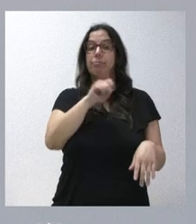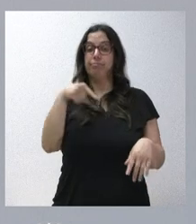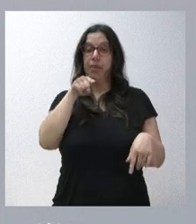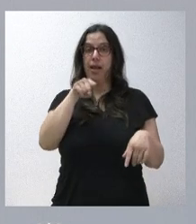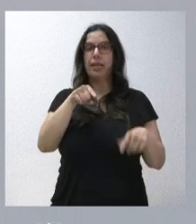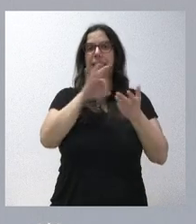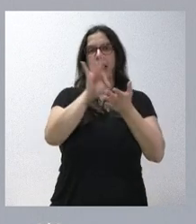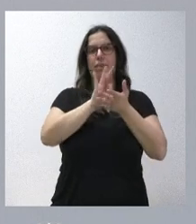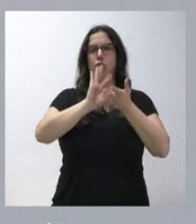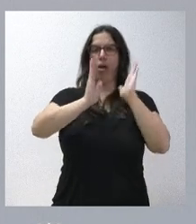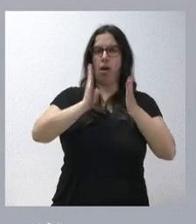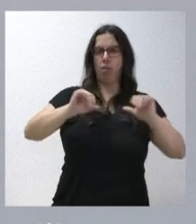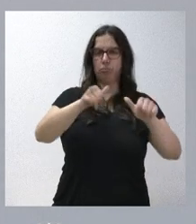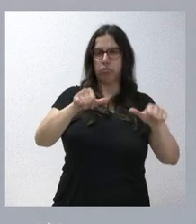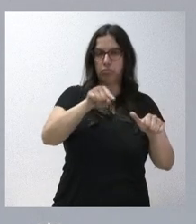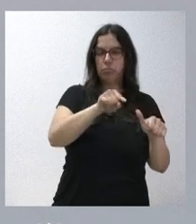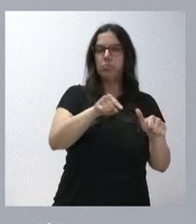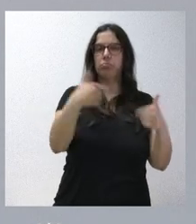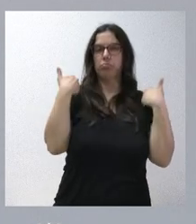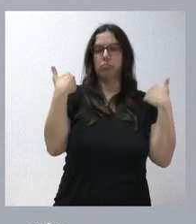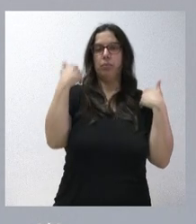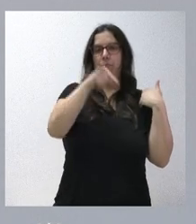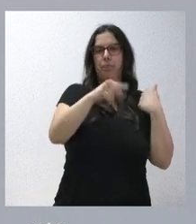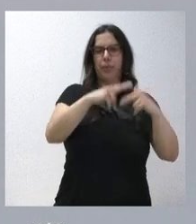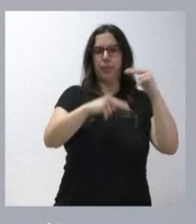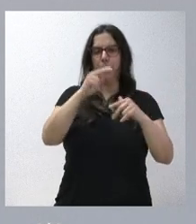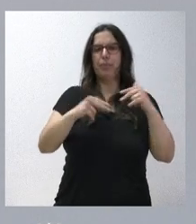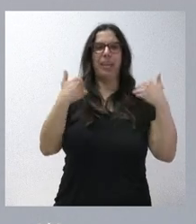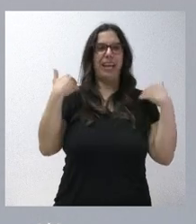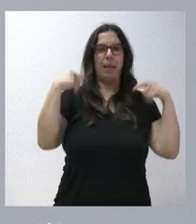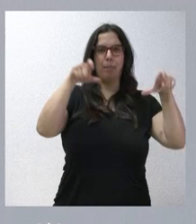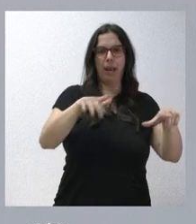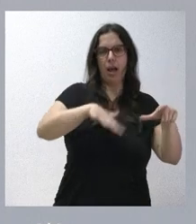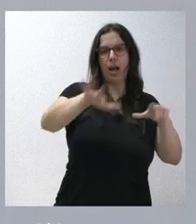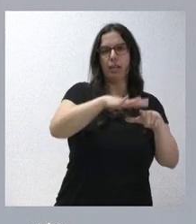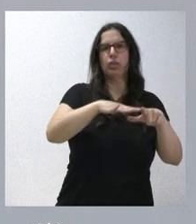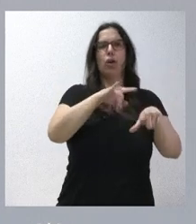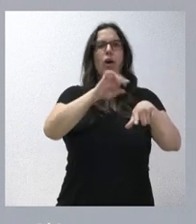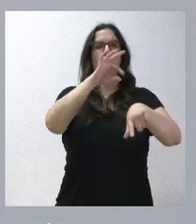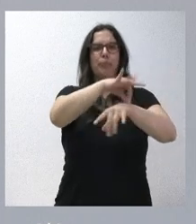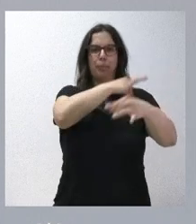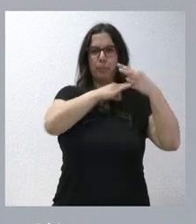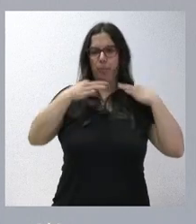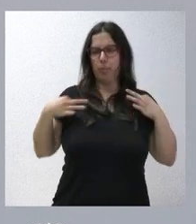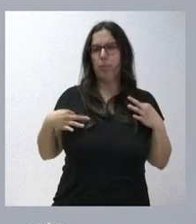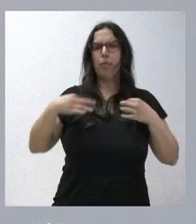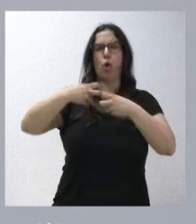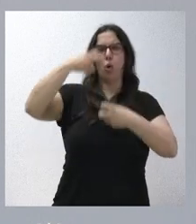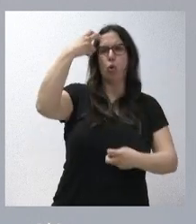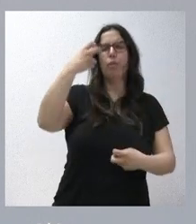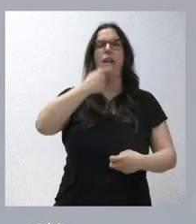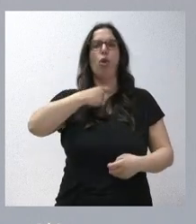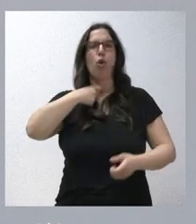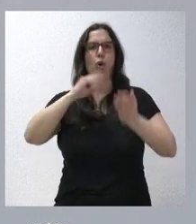servicio de rehabilitación que va a contar con estas obras con un gimnasio electroterapia unidad de columna logopedia